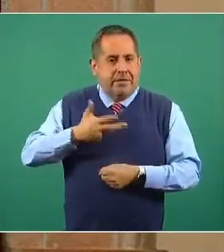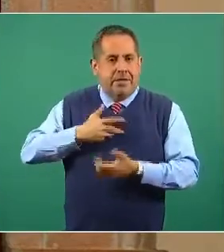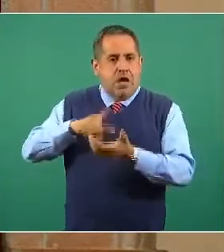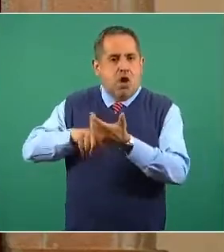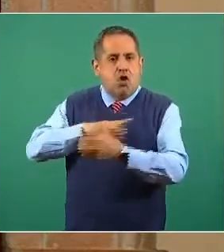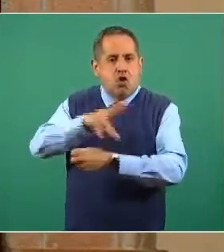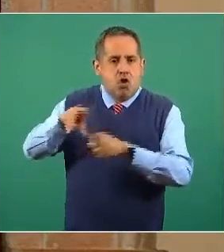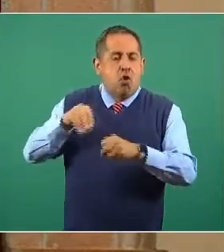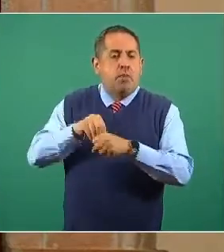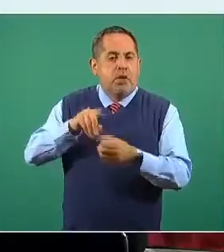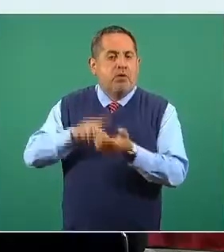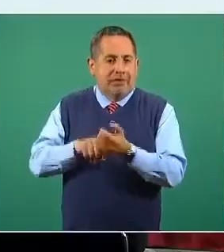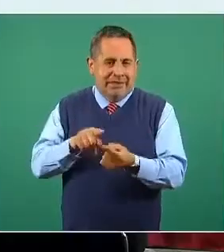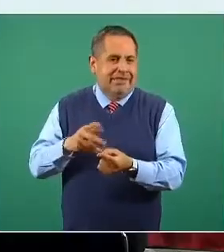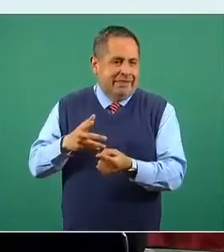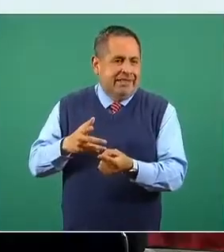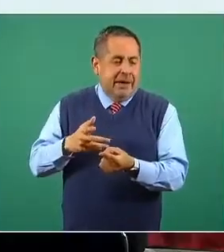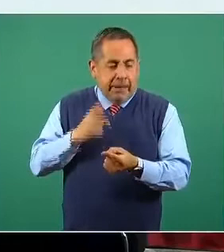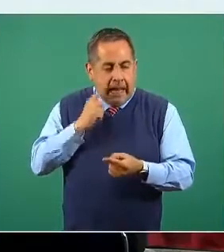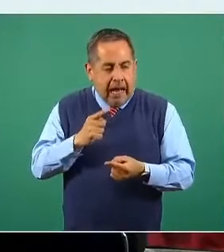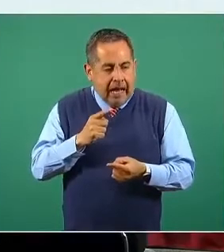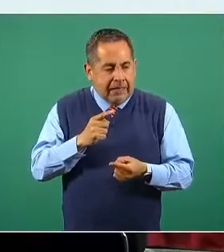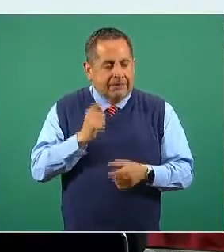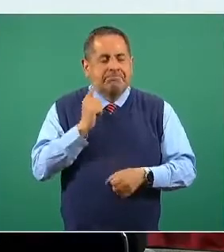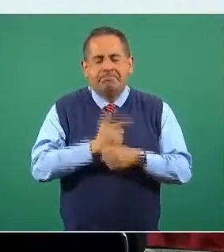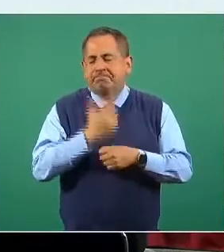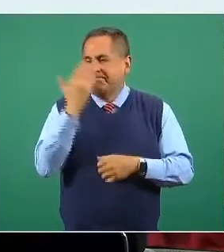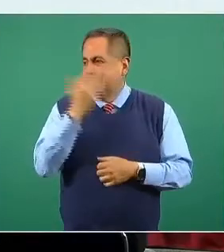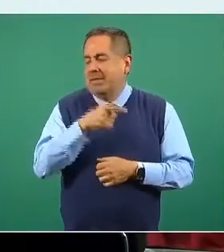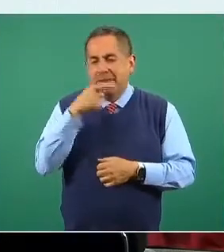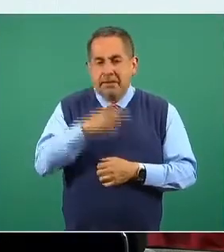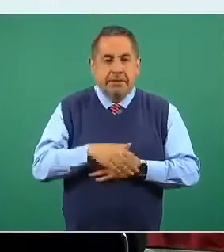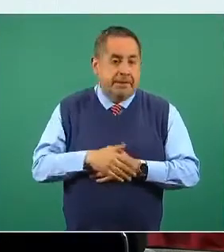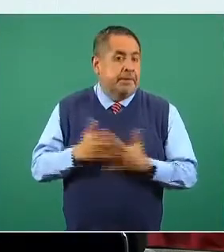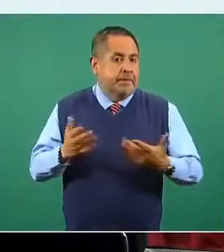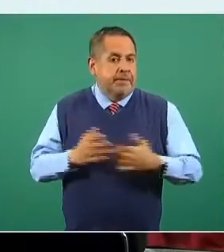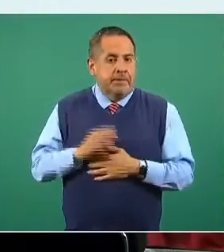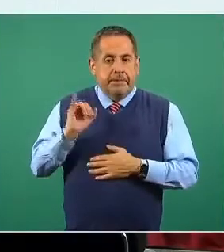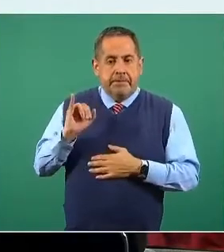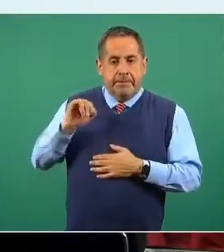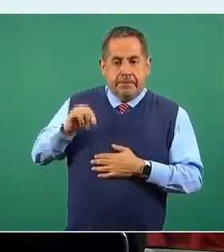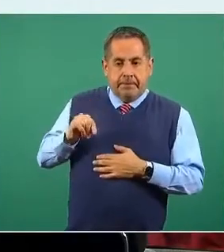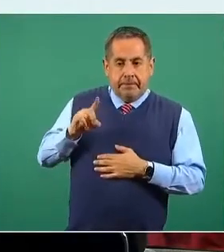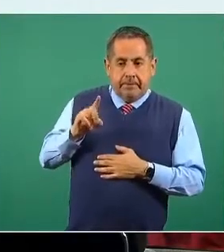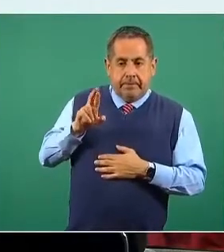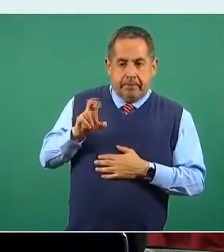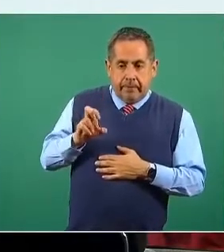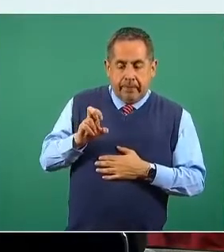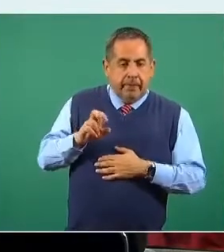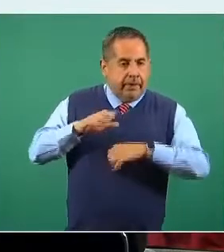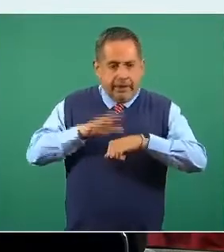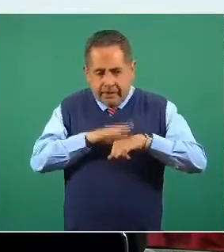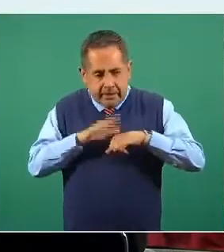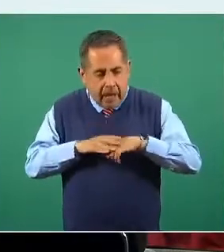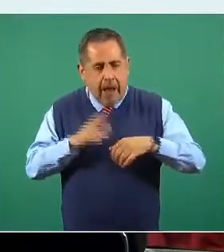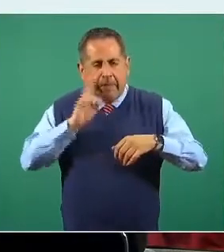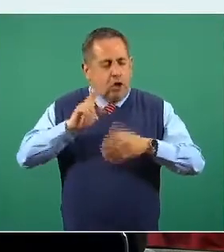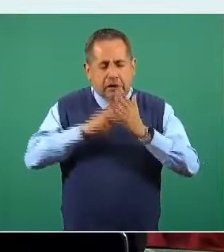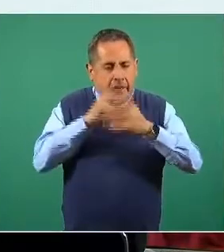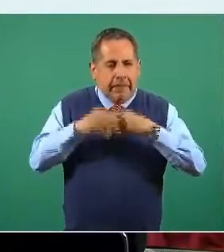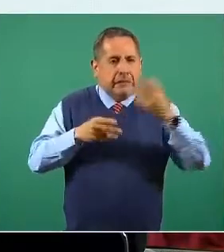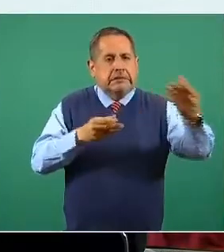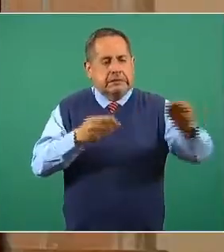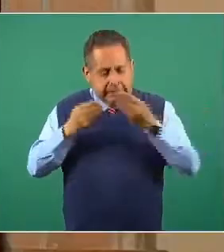lo necesario para poder realizar la confirmación. Fue el INDRE solamente el que posteriormente ratificó